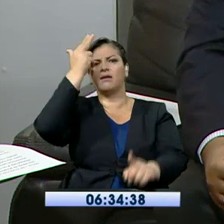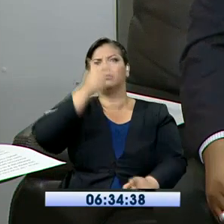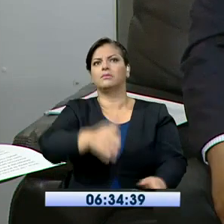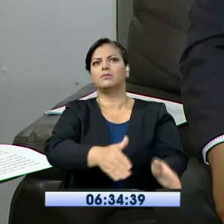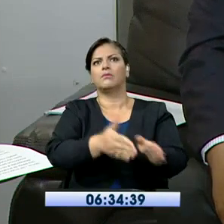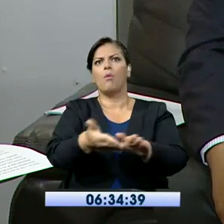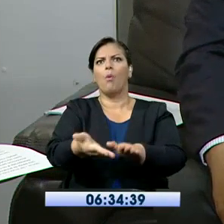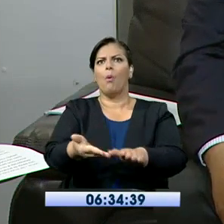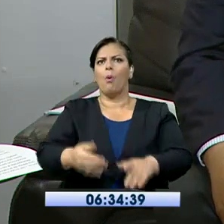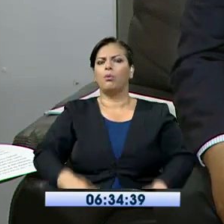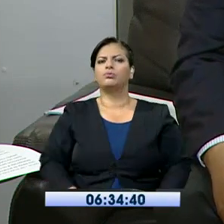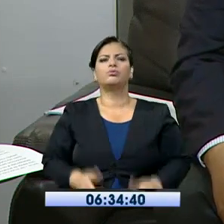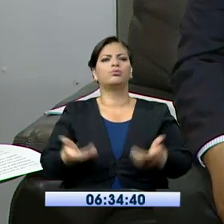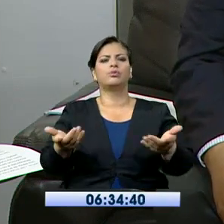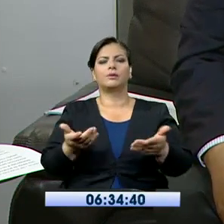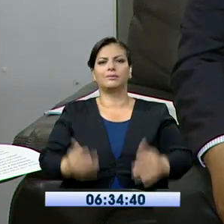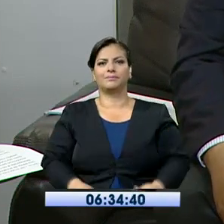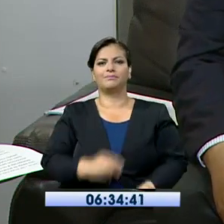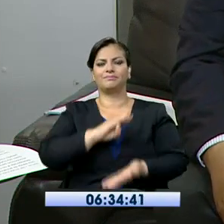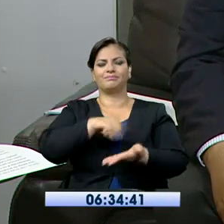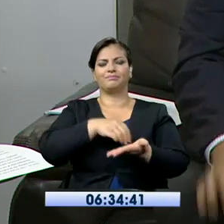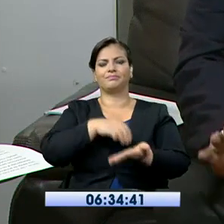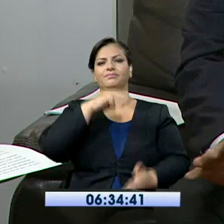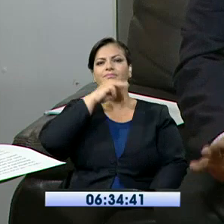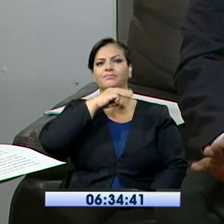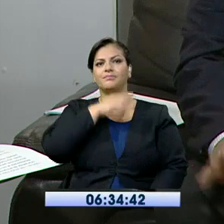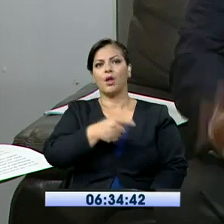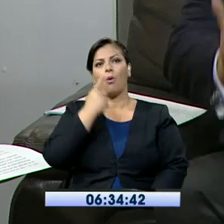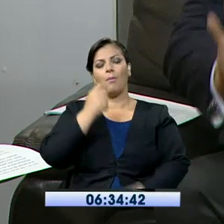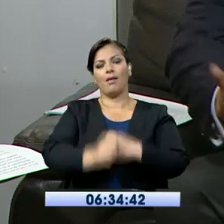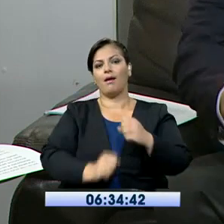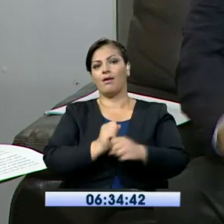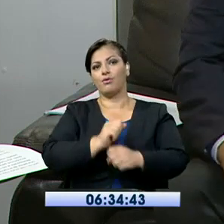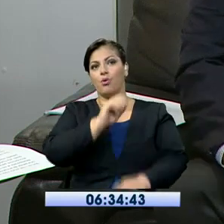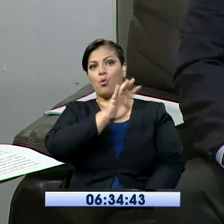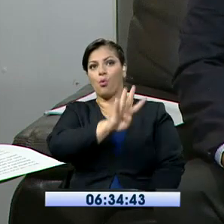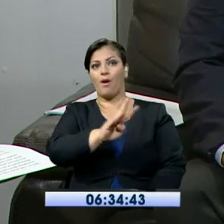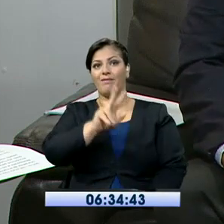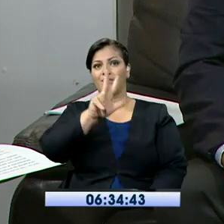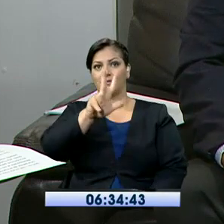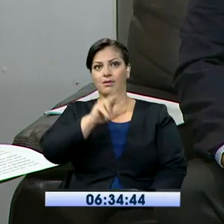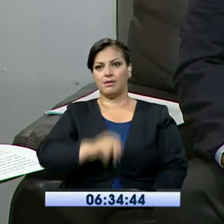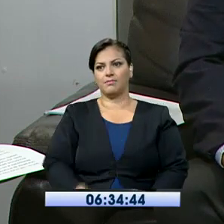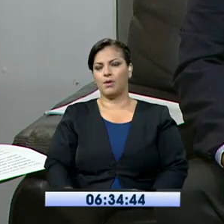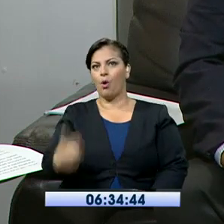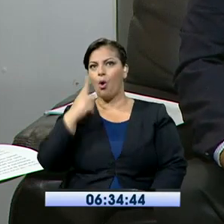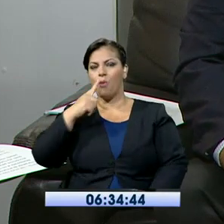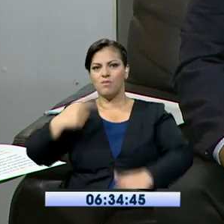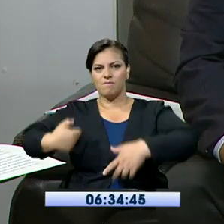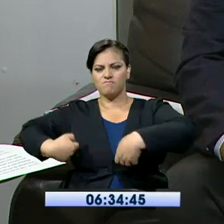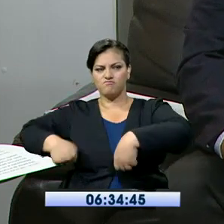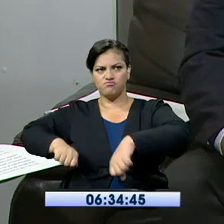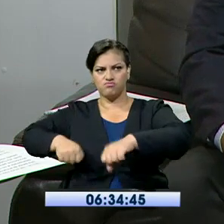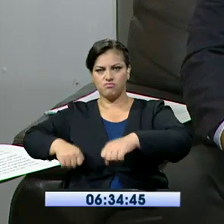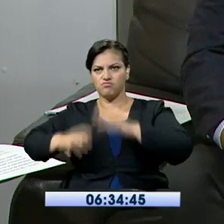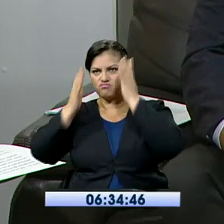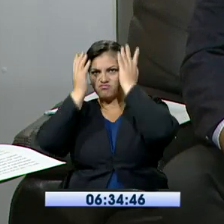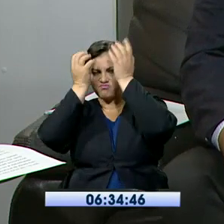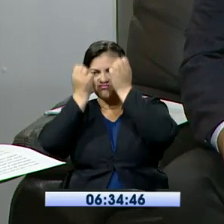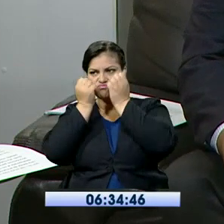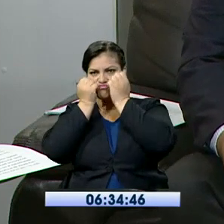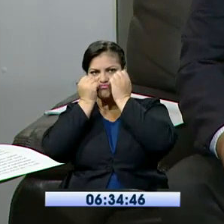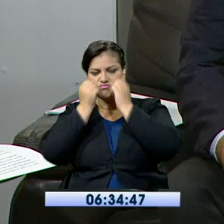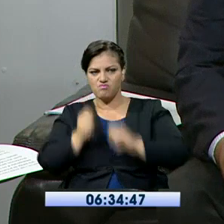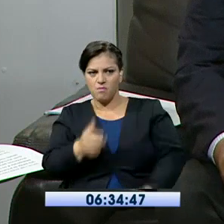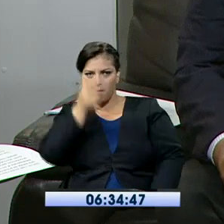Manabí. La víctima tenía 43 años de edad y fue interceptado, según esta versión, por un sicario a 10 metros de su vivienda en